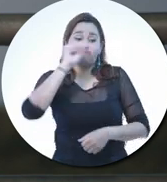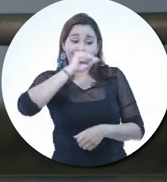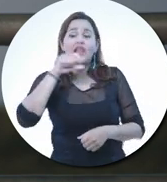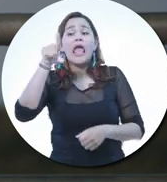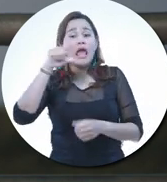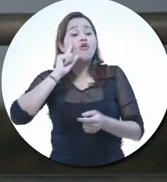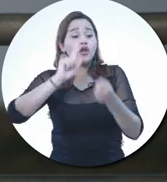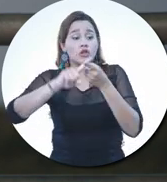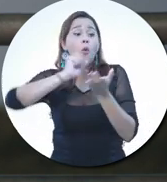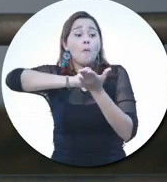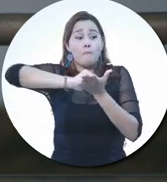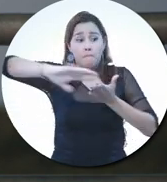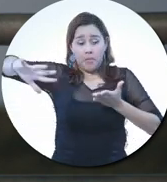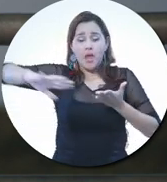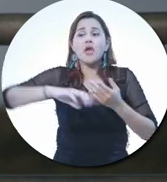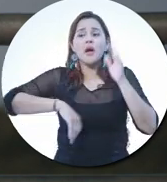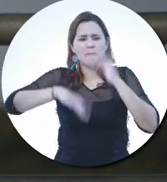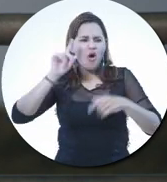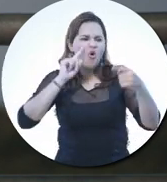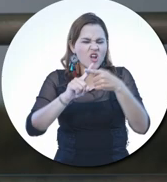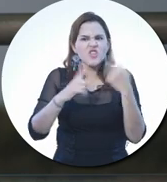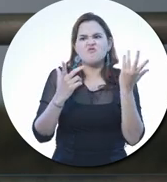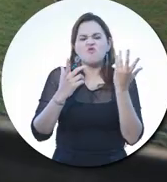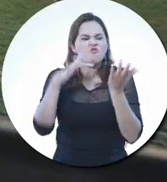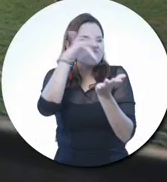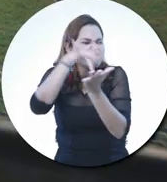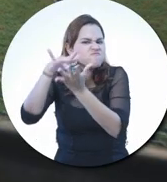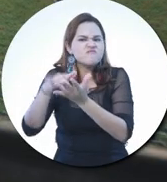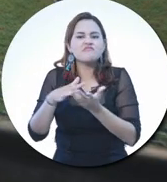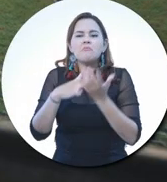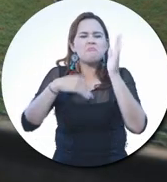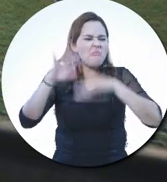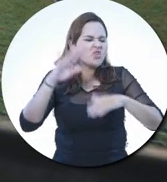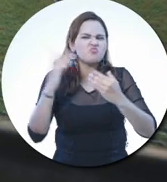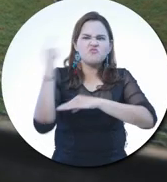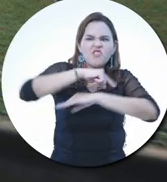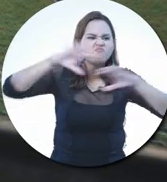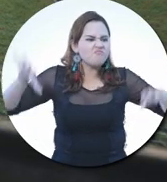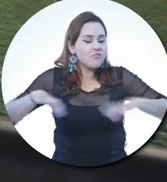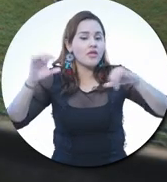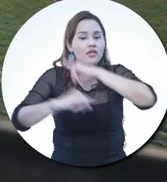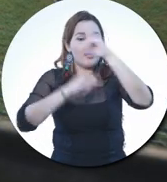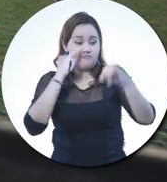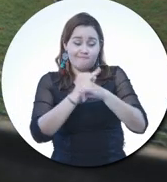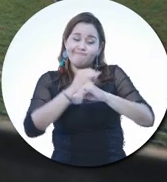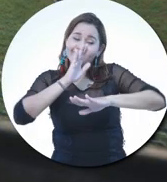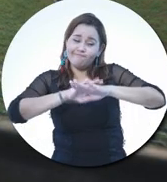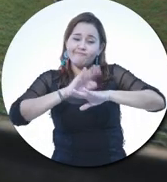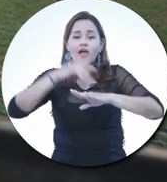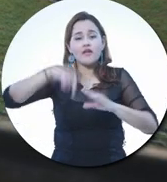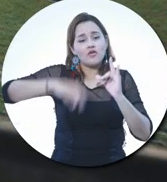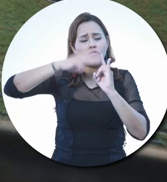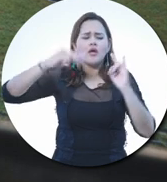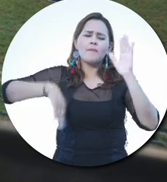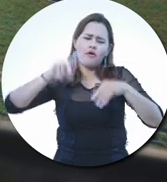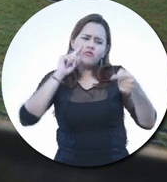Ha participado como representante de grupo de investigación en eventos internacionales. Mira, Juan, la universidad es un espacio donde